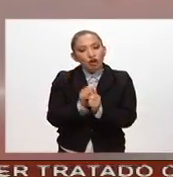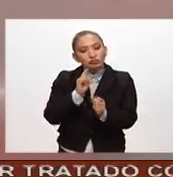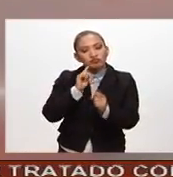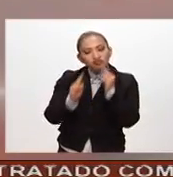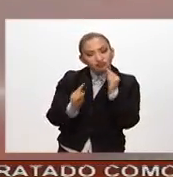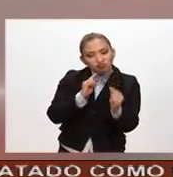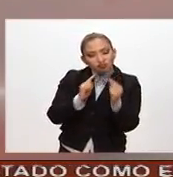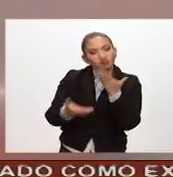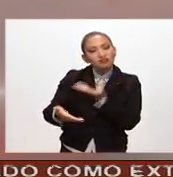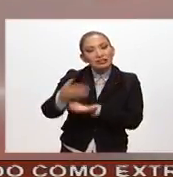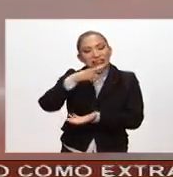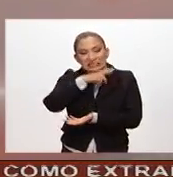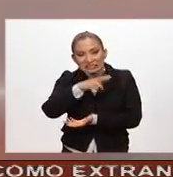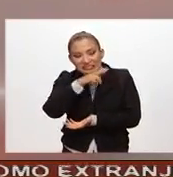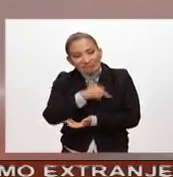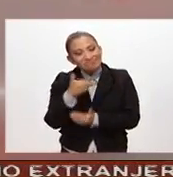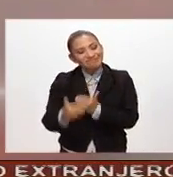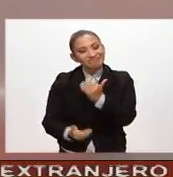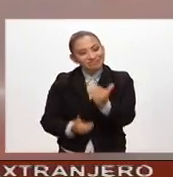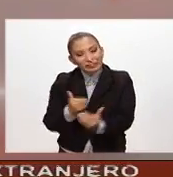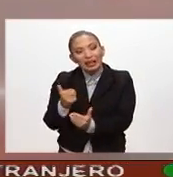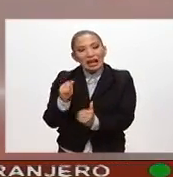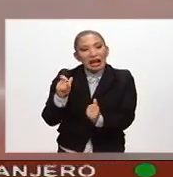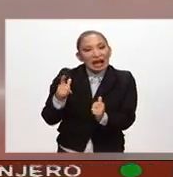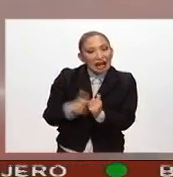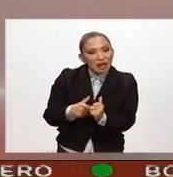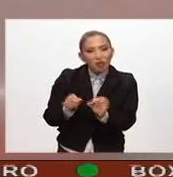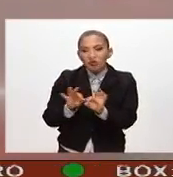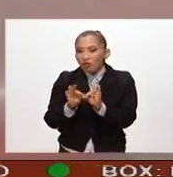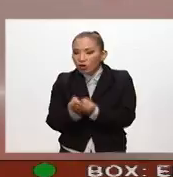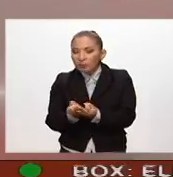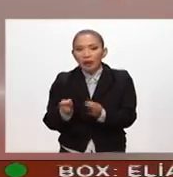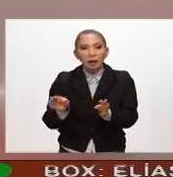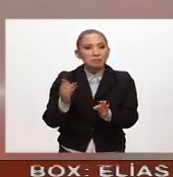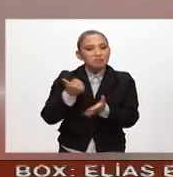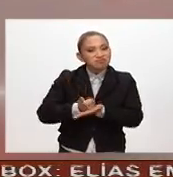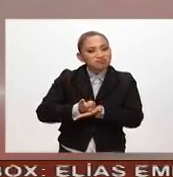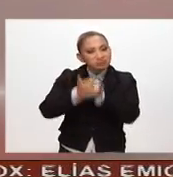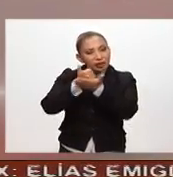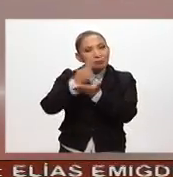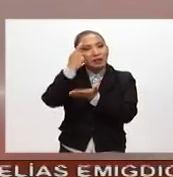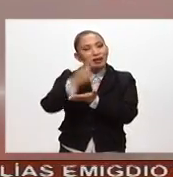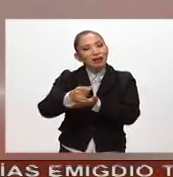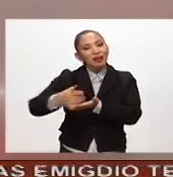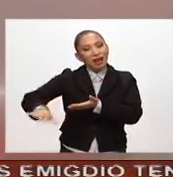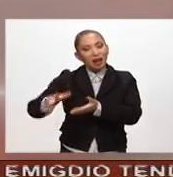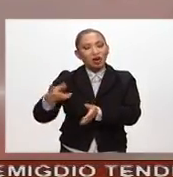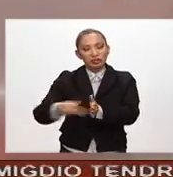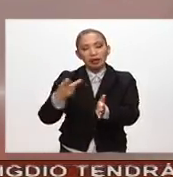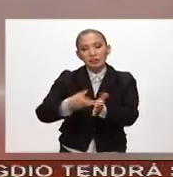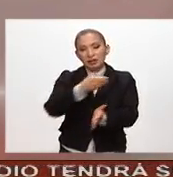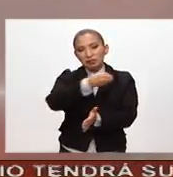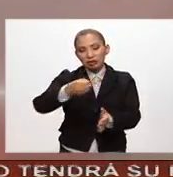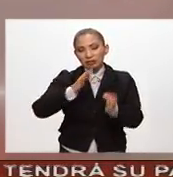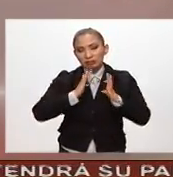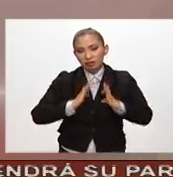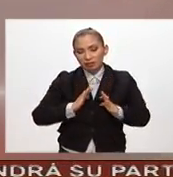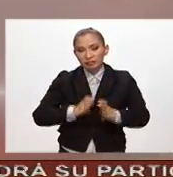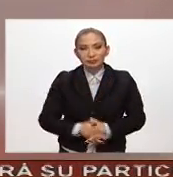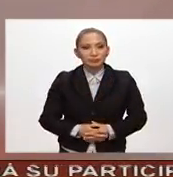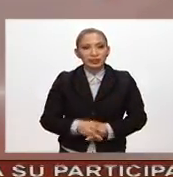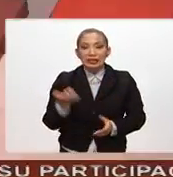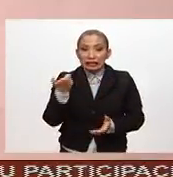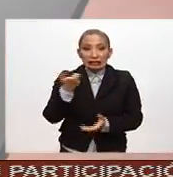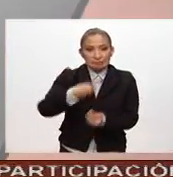diálogo, apurar una vía de salida y que permita restablecer la tranquilidad, el orden y